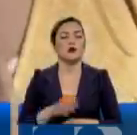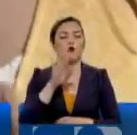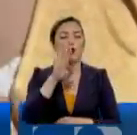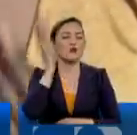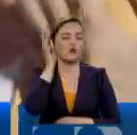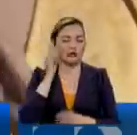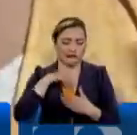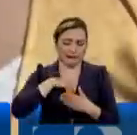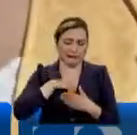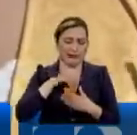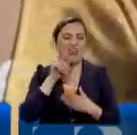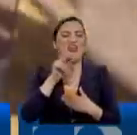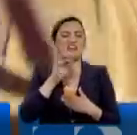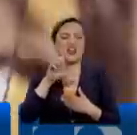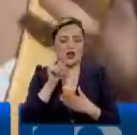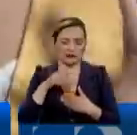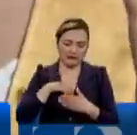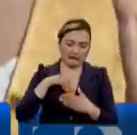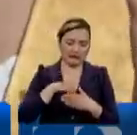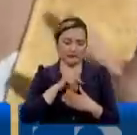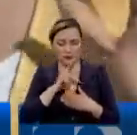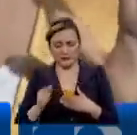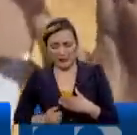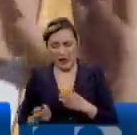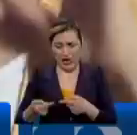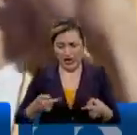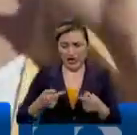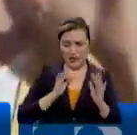Danielas interiores que todos tenemos, especialmente las mujeres,